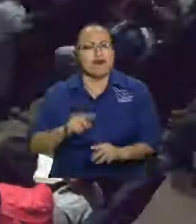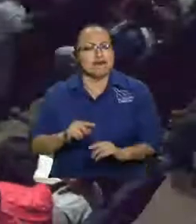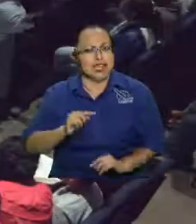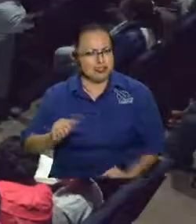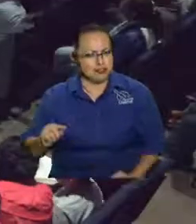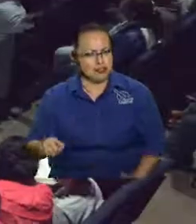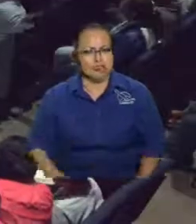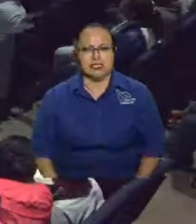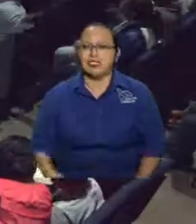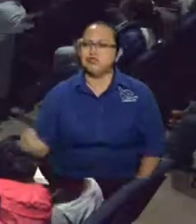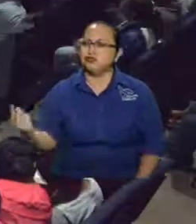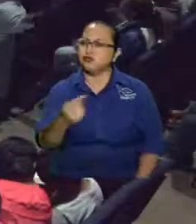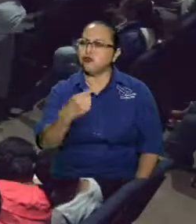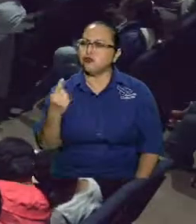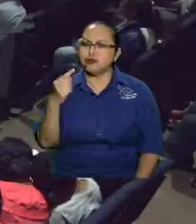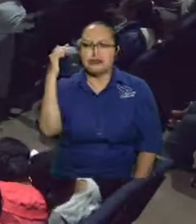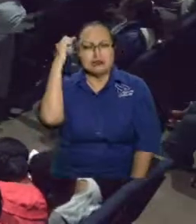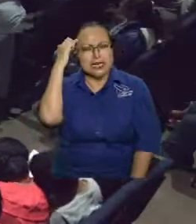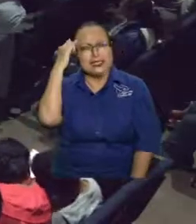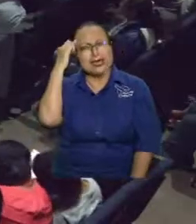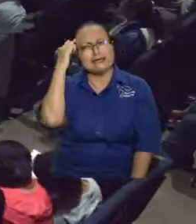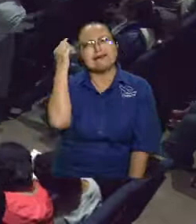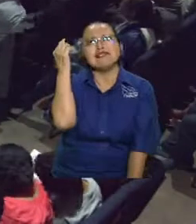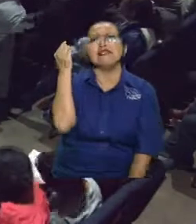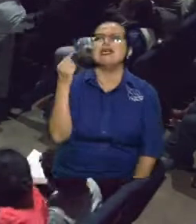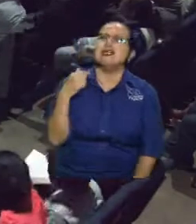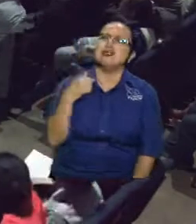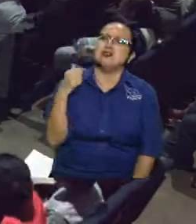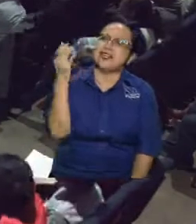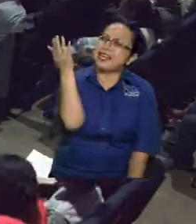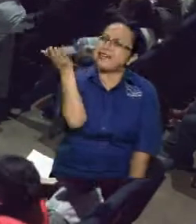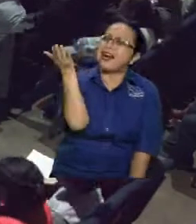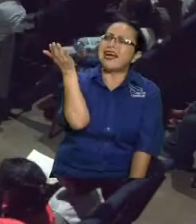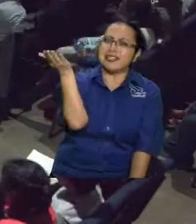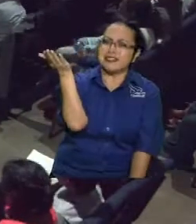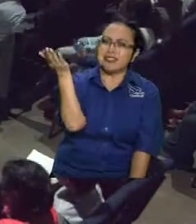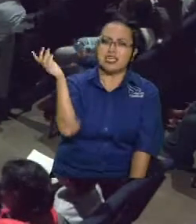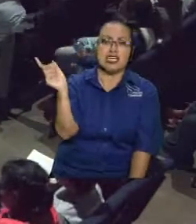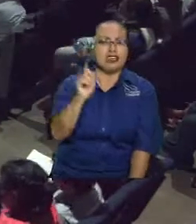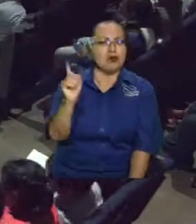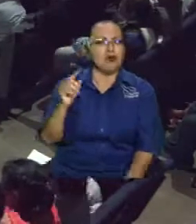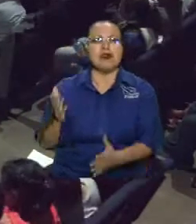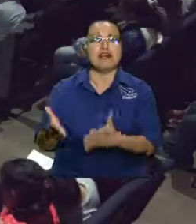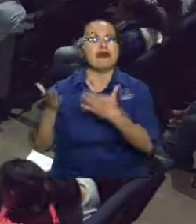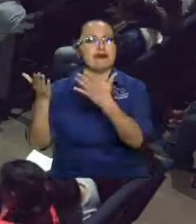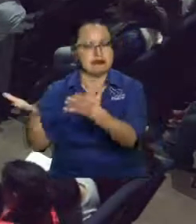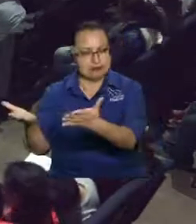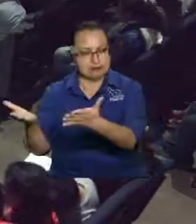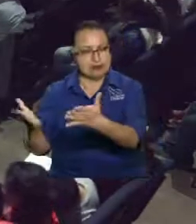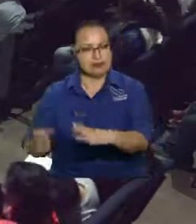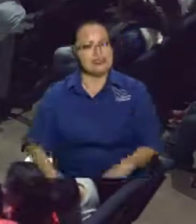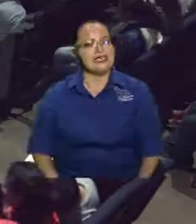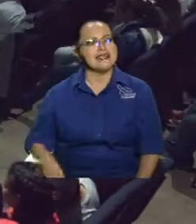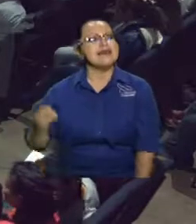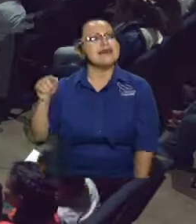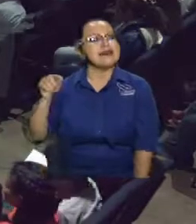Muy pocos, porque todo el mundo está pensando en función de lo que va a recibir, pero no lo que va a